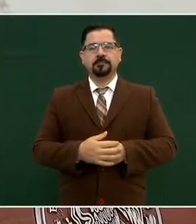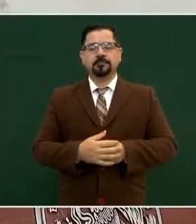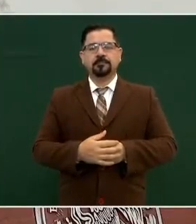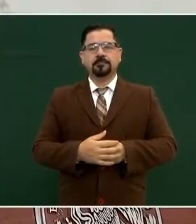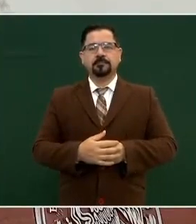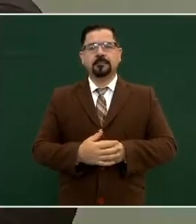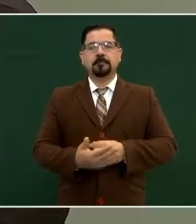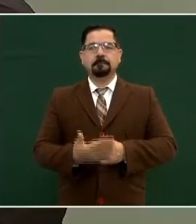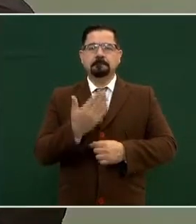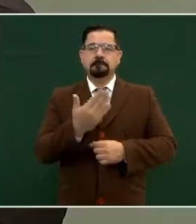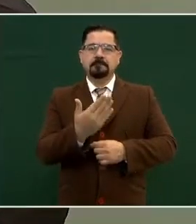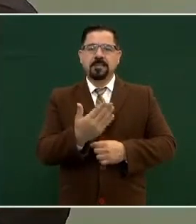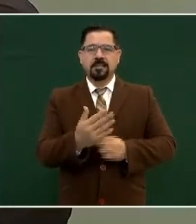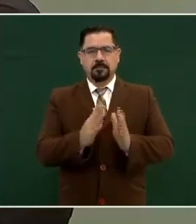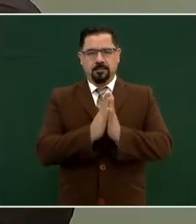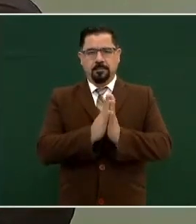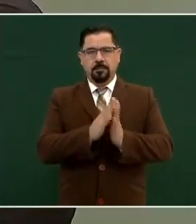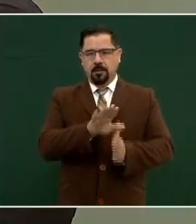soliciten al SAT,